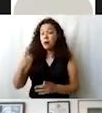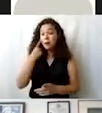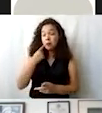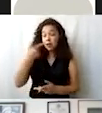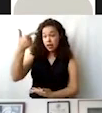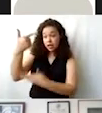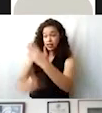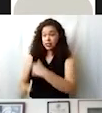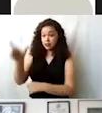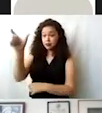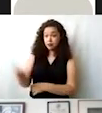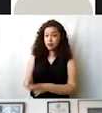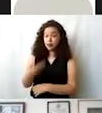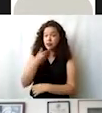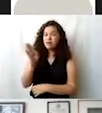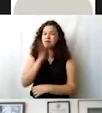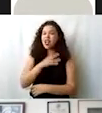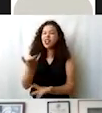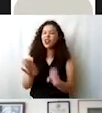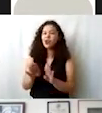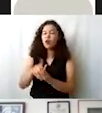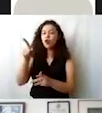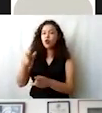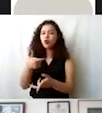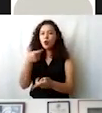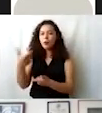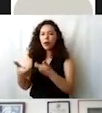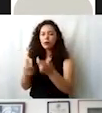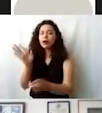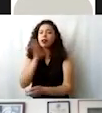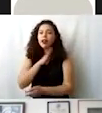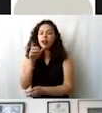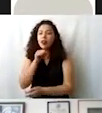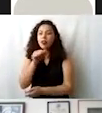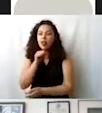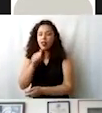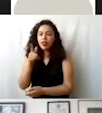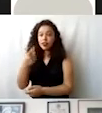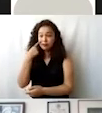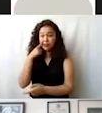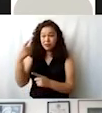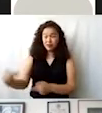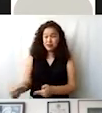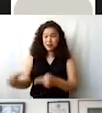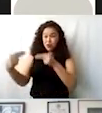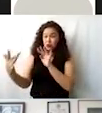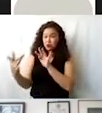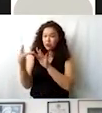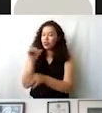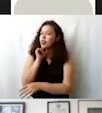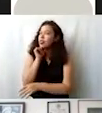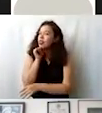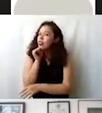¿no? Es como el buró de crédito. Con estos no hagas relación de negocios,